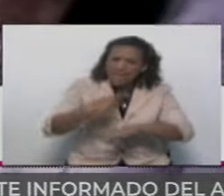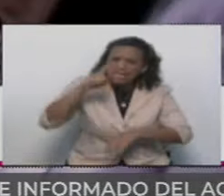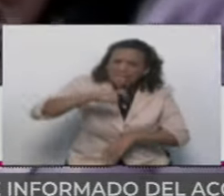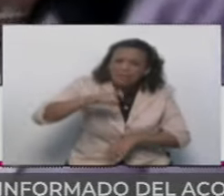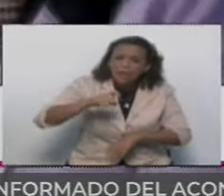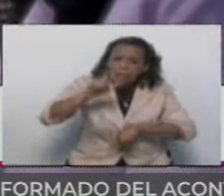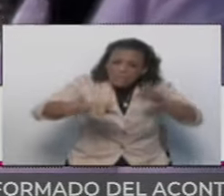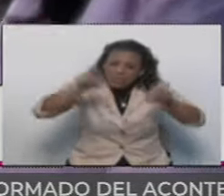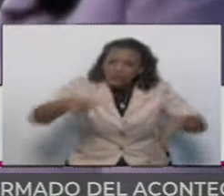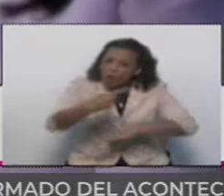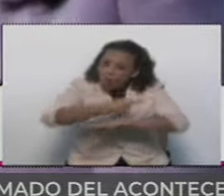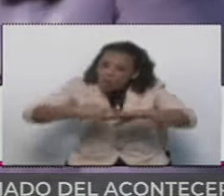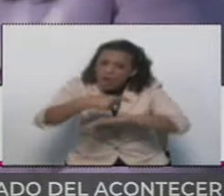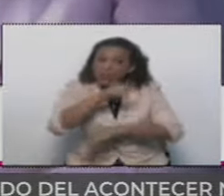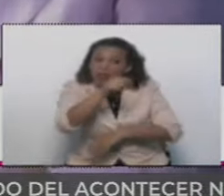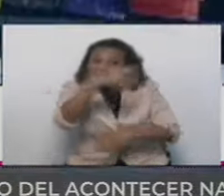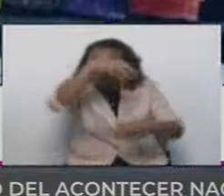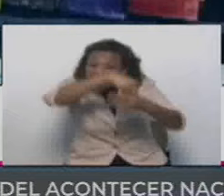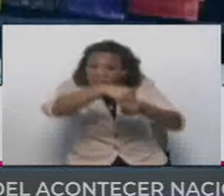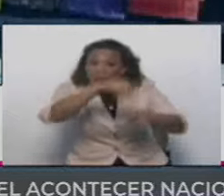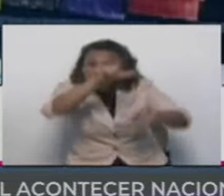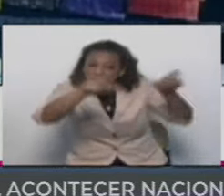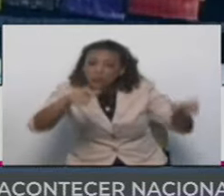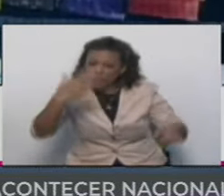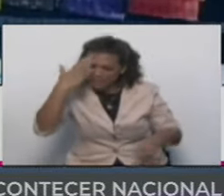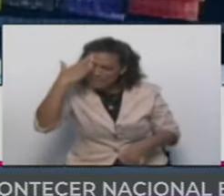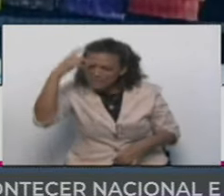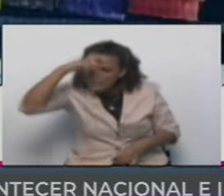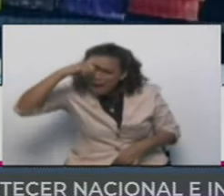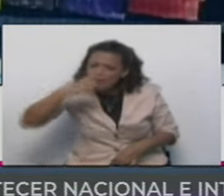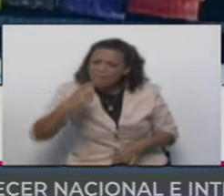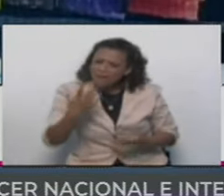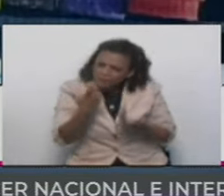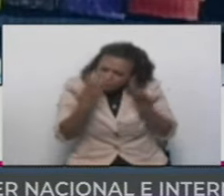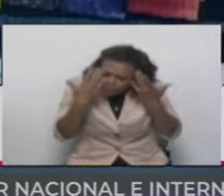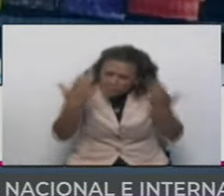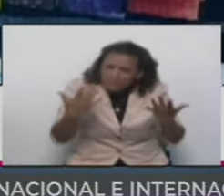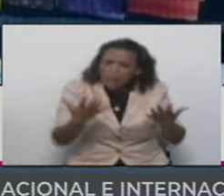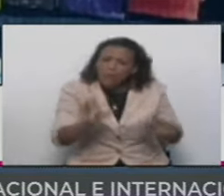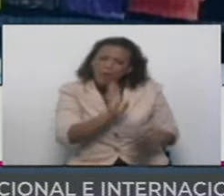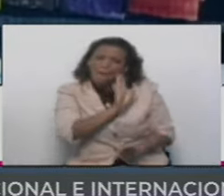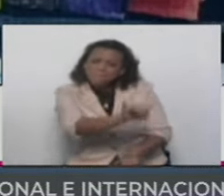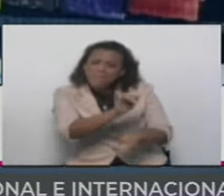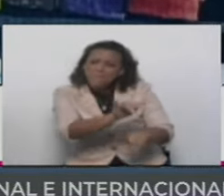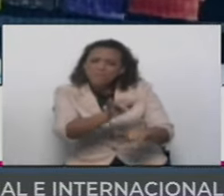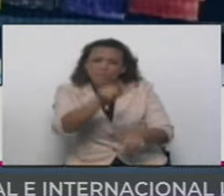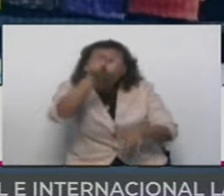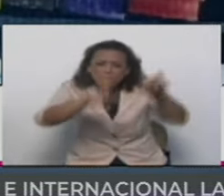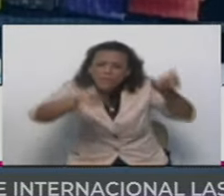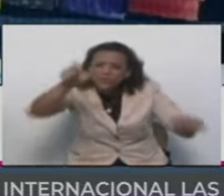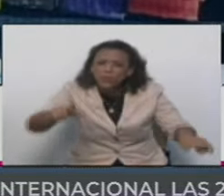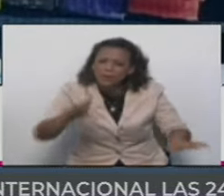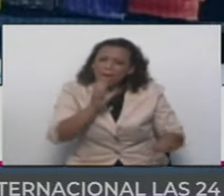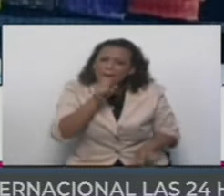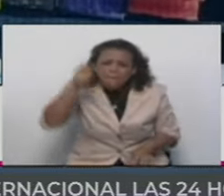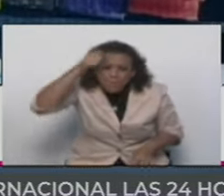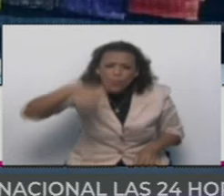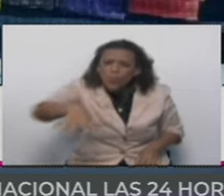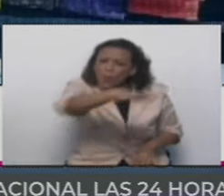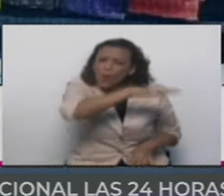Y además, por demás, como dicen, ¿se puede decir así, Ernesto? Mi asesor